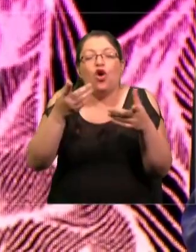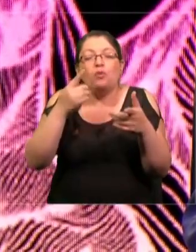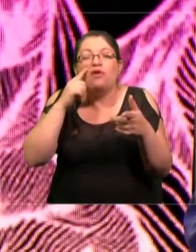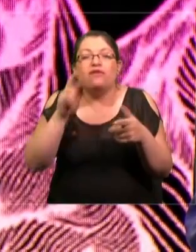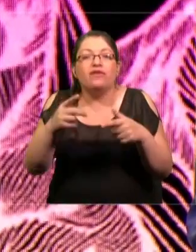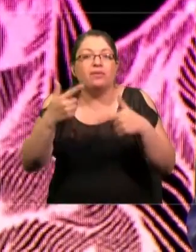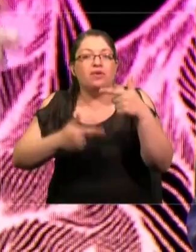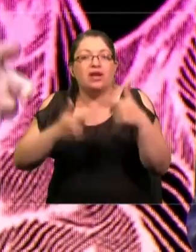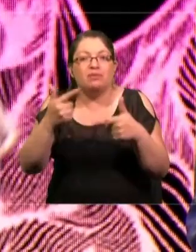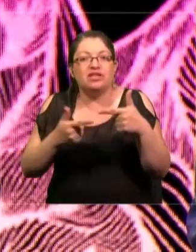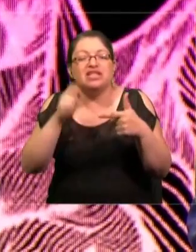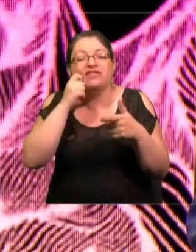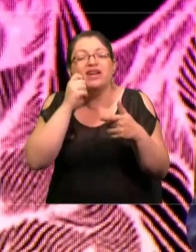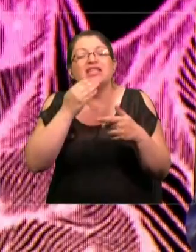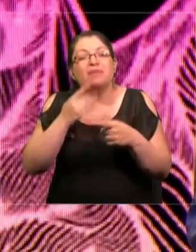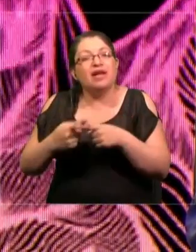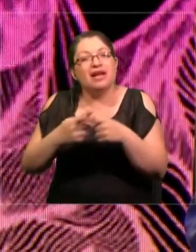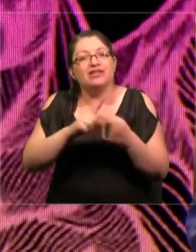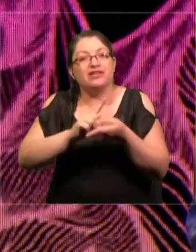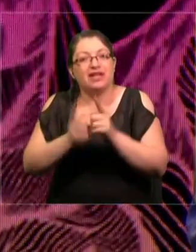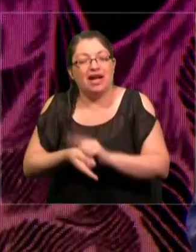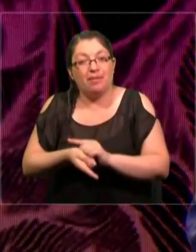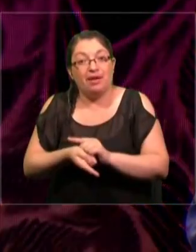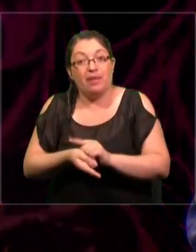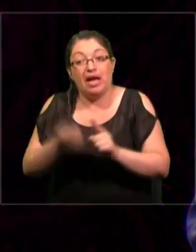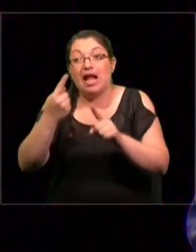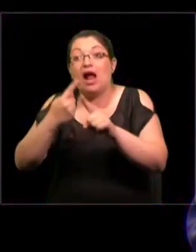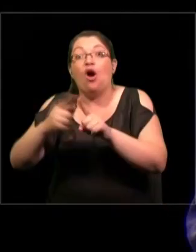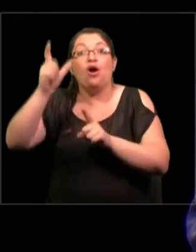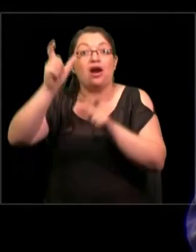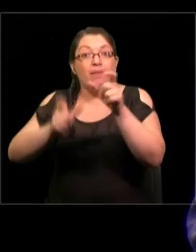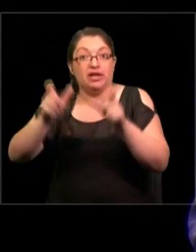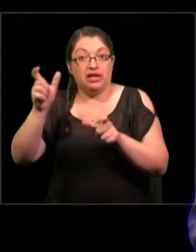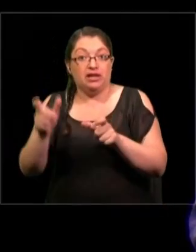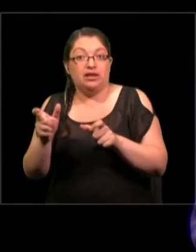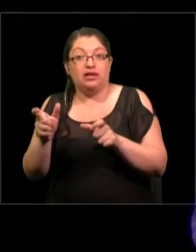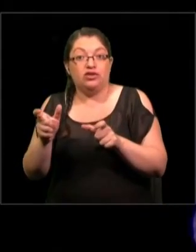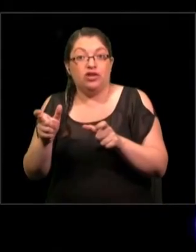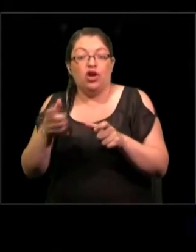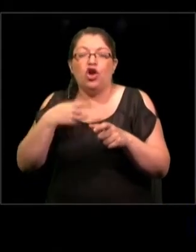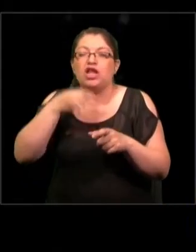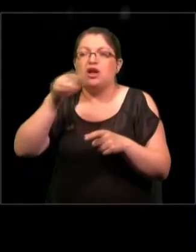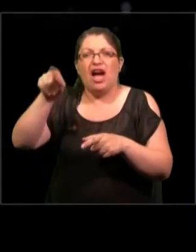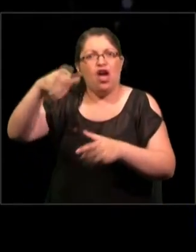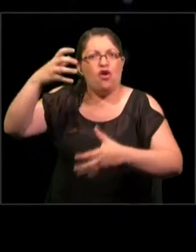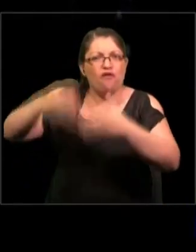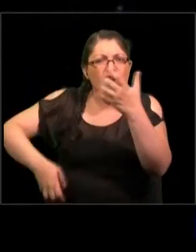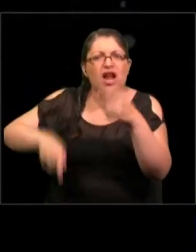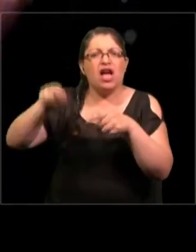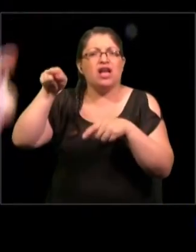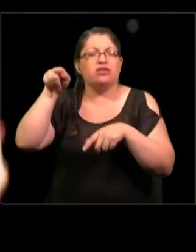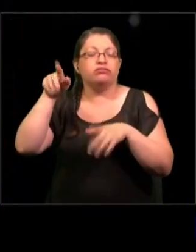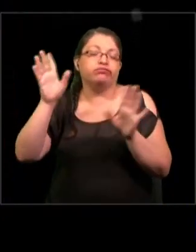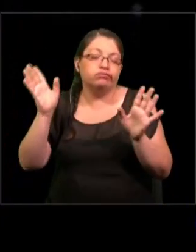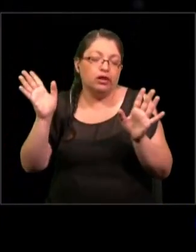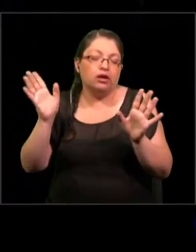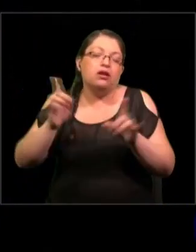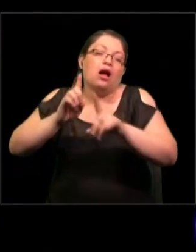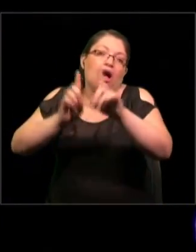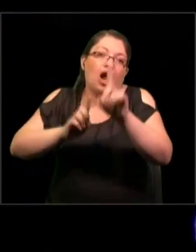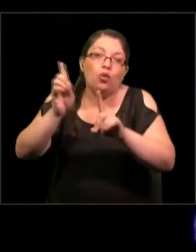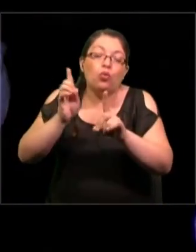política es cambiar la sociedad y que esos otros que hoy día son catalogados como violentos, bueno,